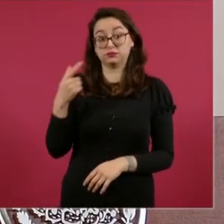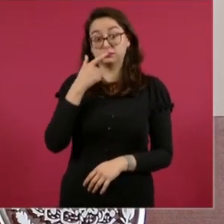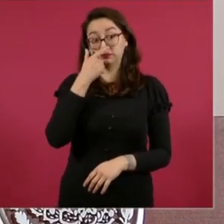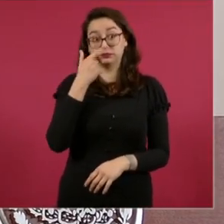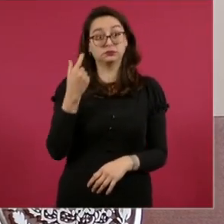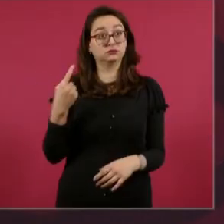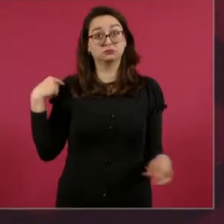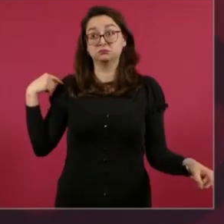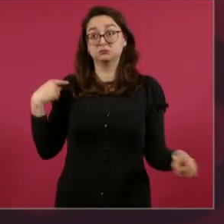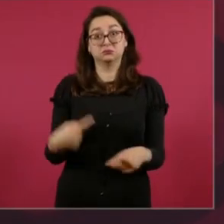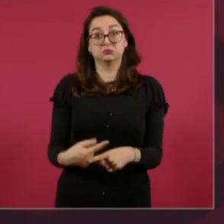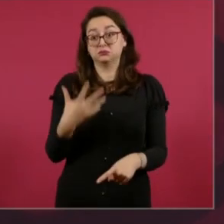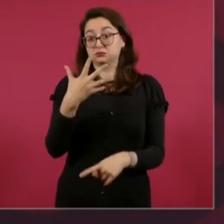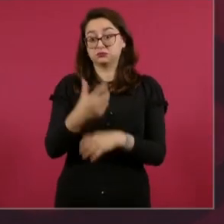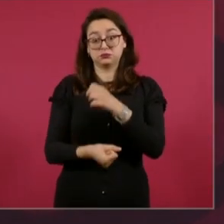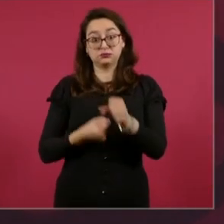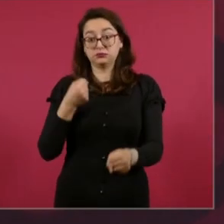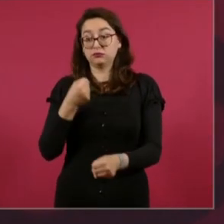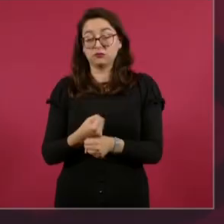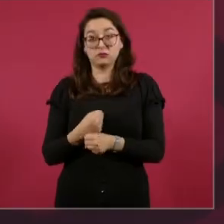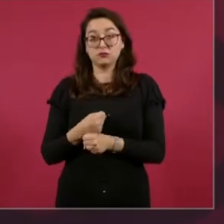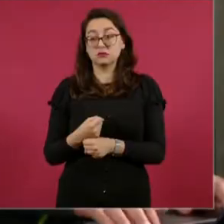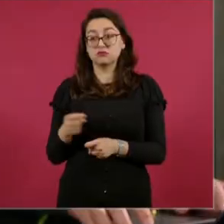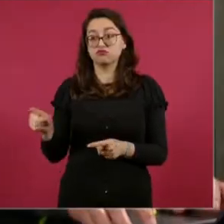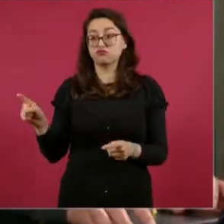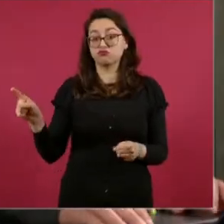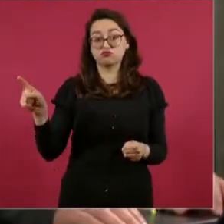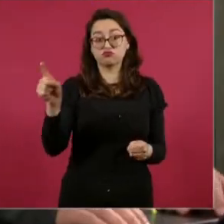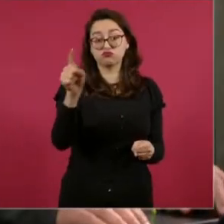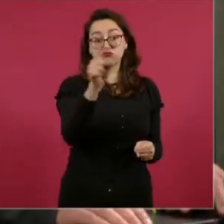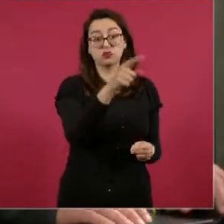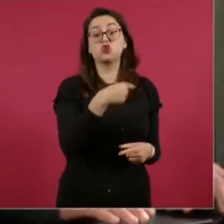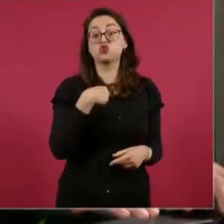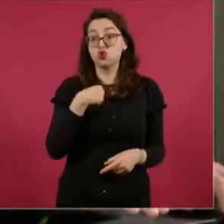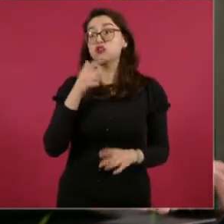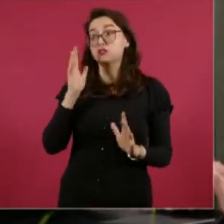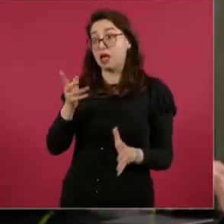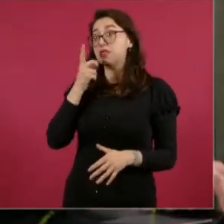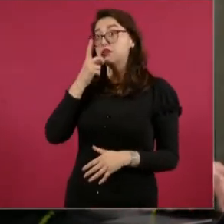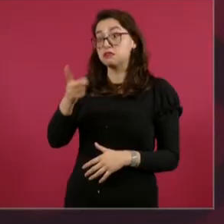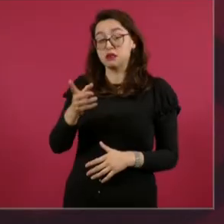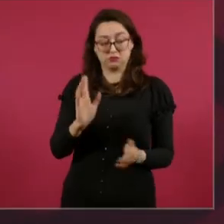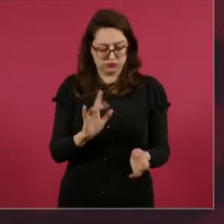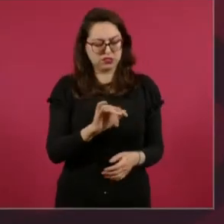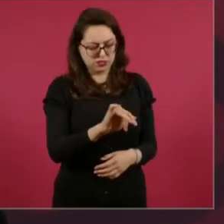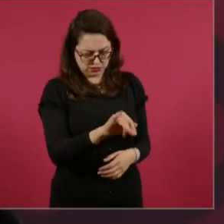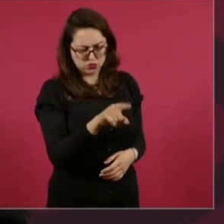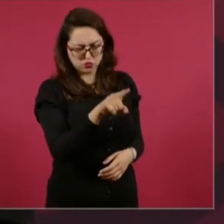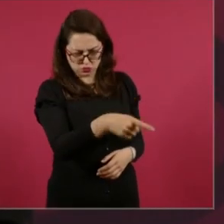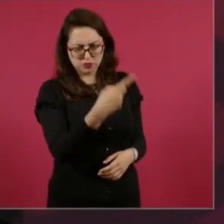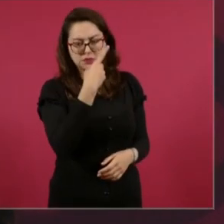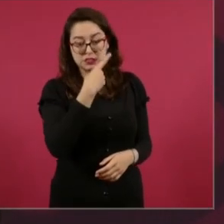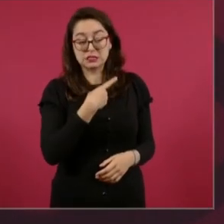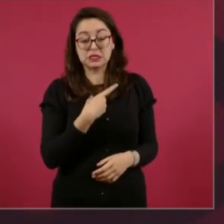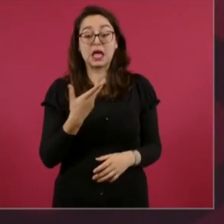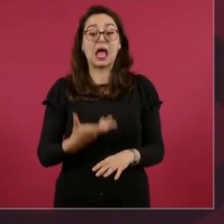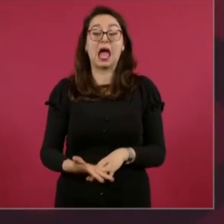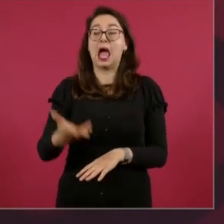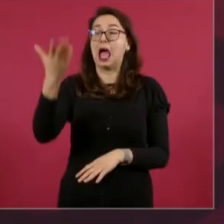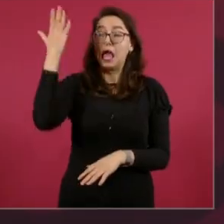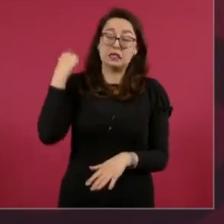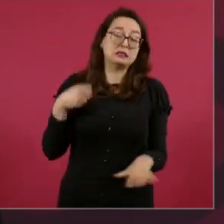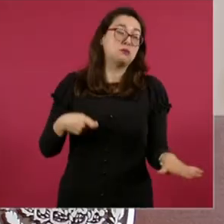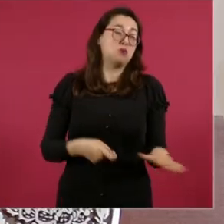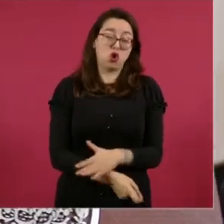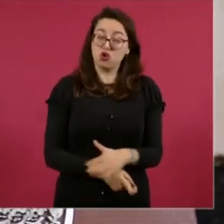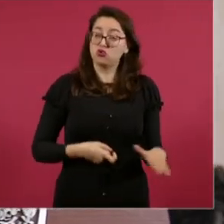Pues desde que estamos aquí. Pues ya lo escuchó. Por eso, es la primera vez. ¿Sabes cuándo había moches? Muchísimos